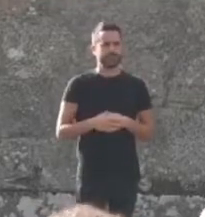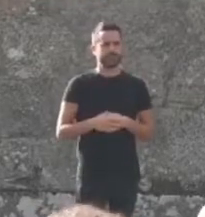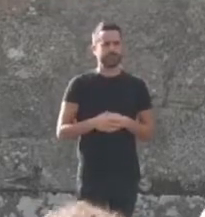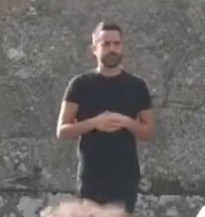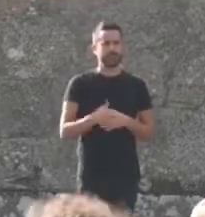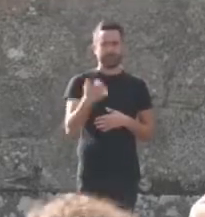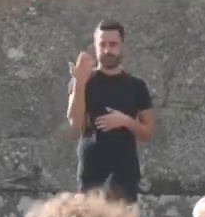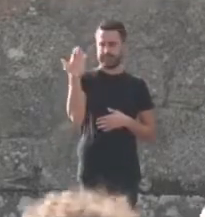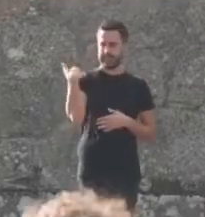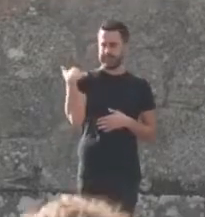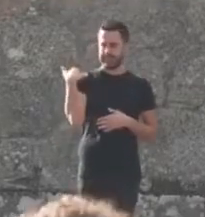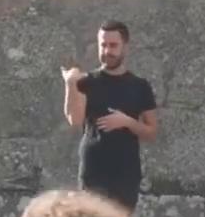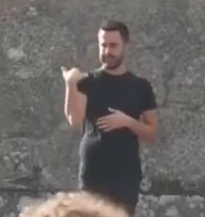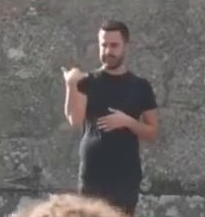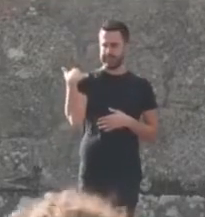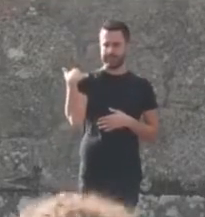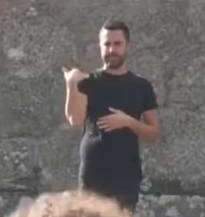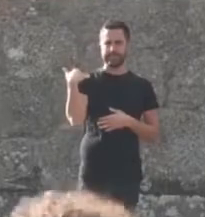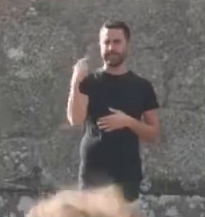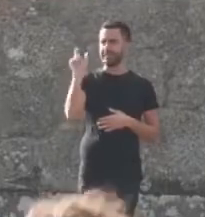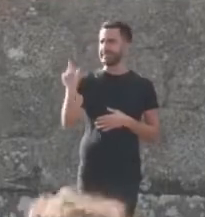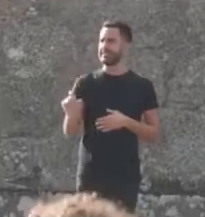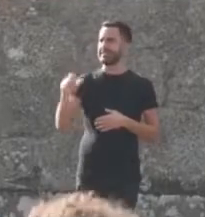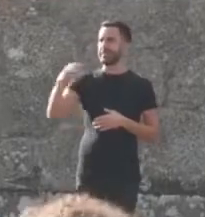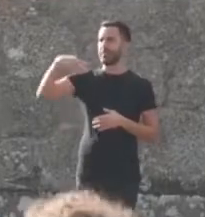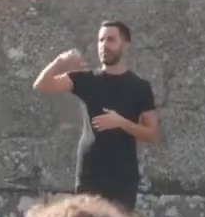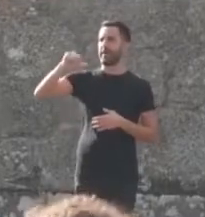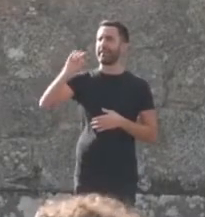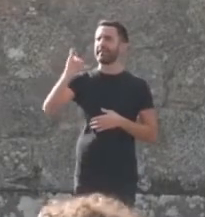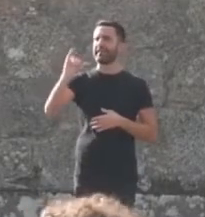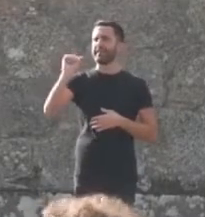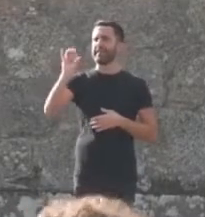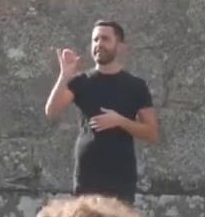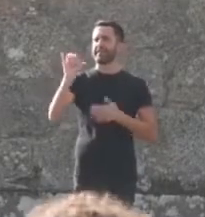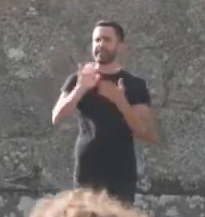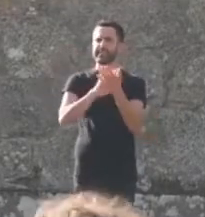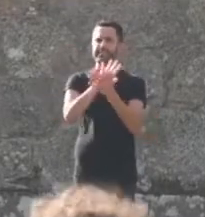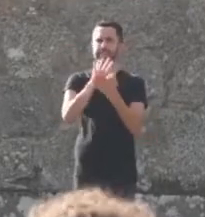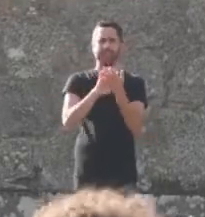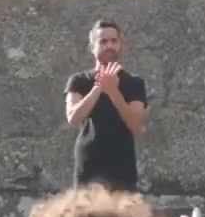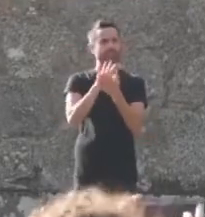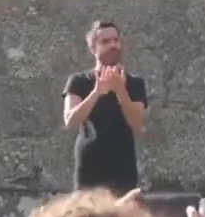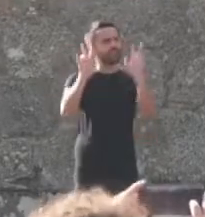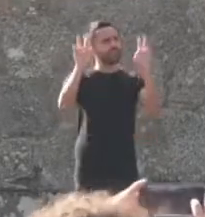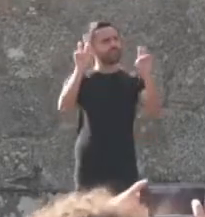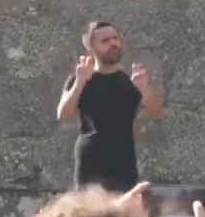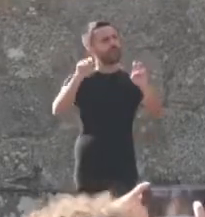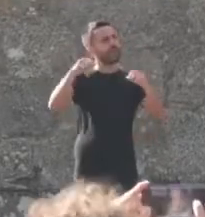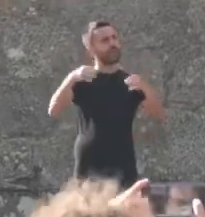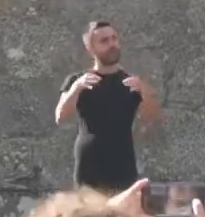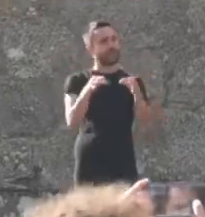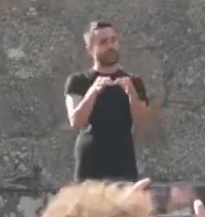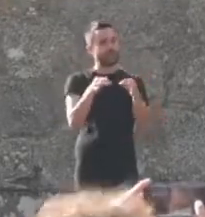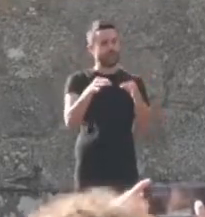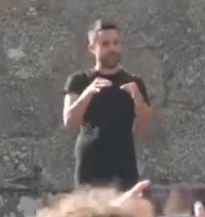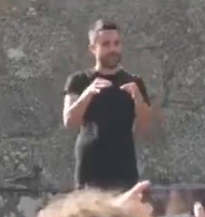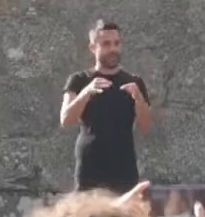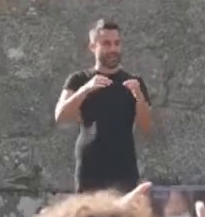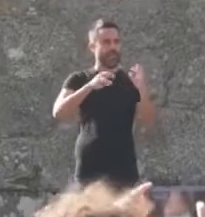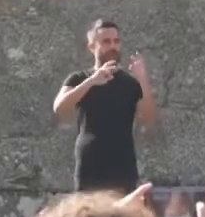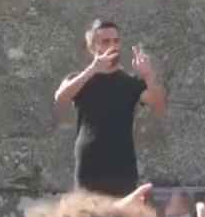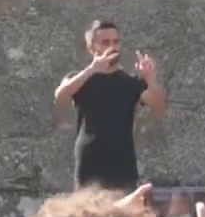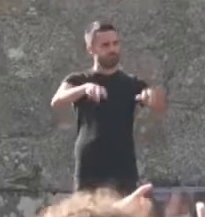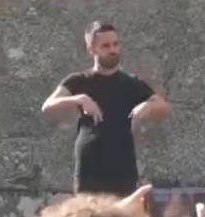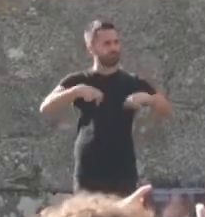Falaba antes Matías da rehabilitación deste espazo, desta illa. E o primeiro que temos que